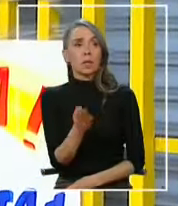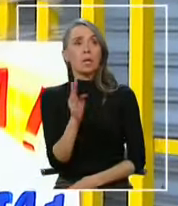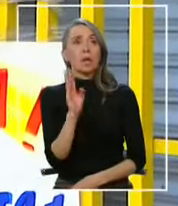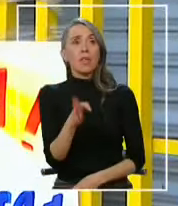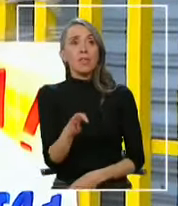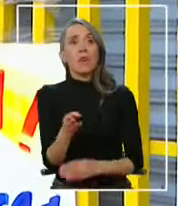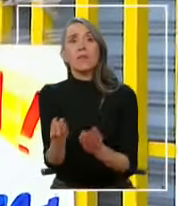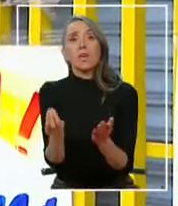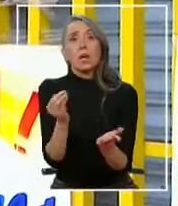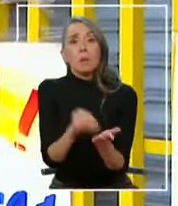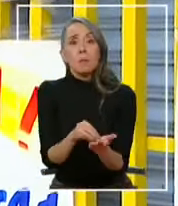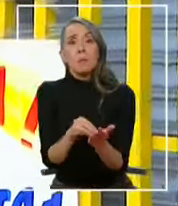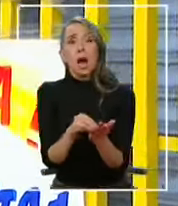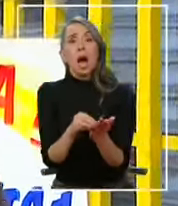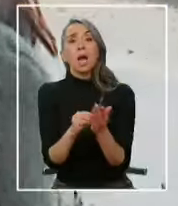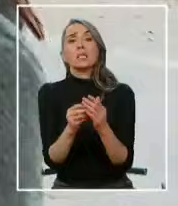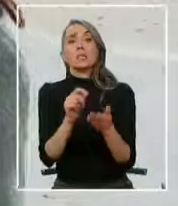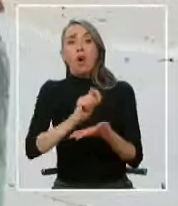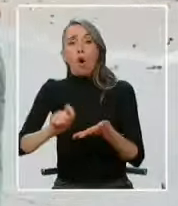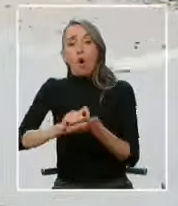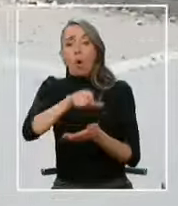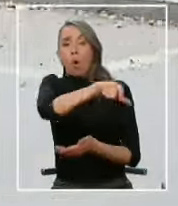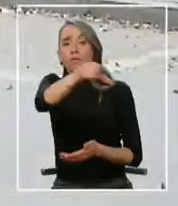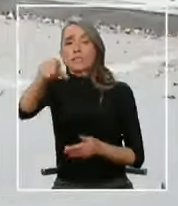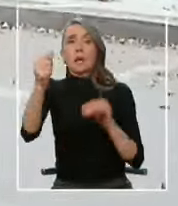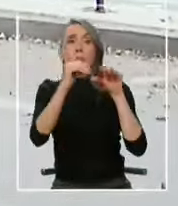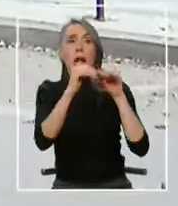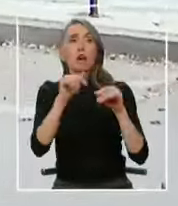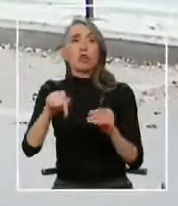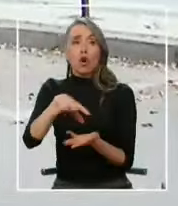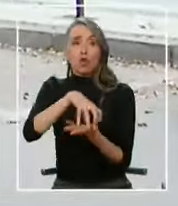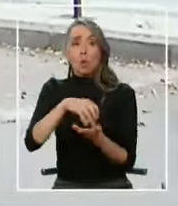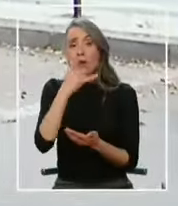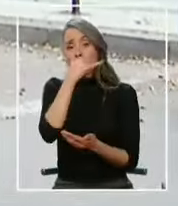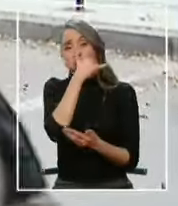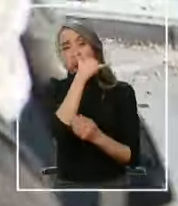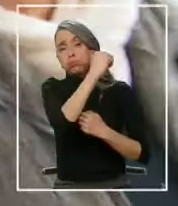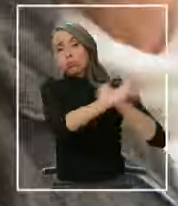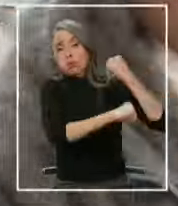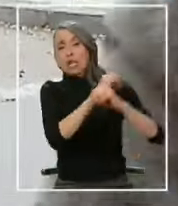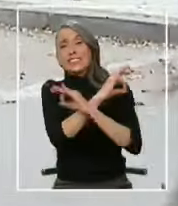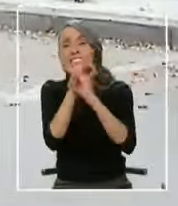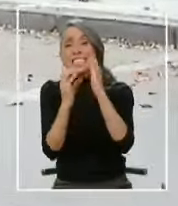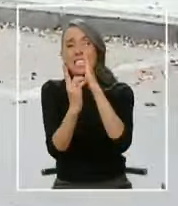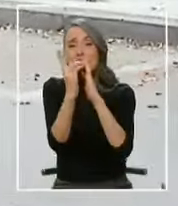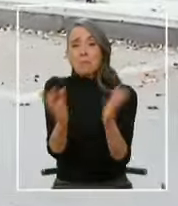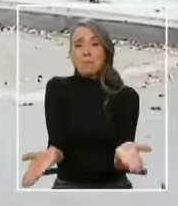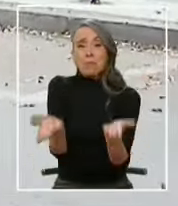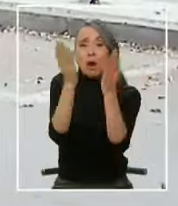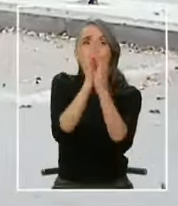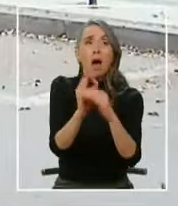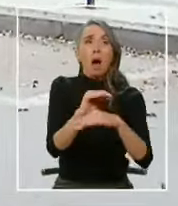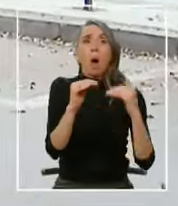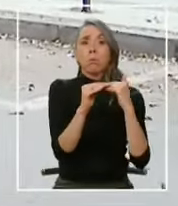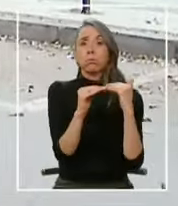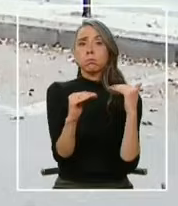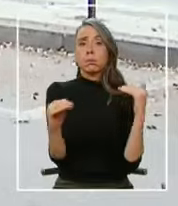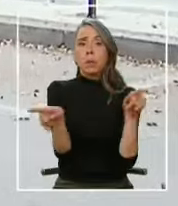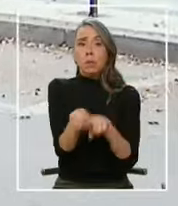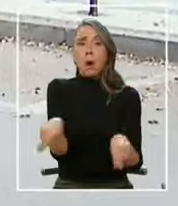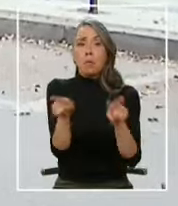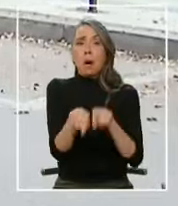deberían haber más bancos. Esta comuna no ha tenido ni un progreso hace muchos años. Sigue, está como estancada, no